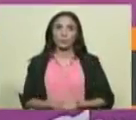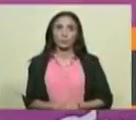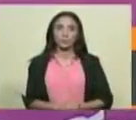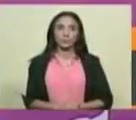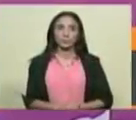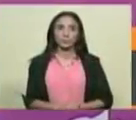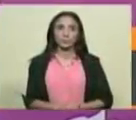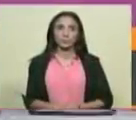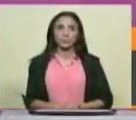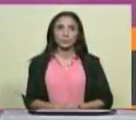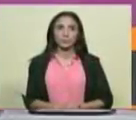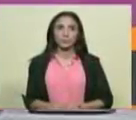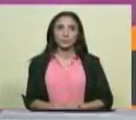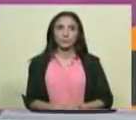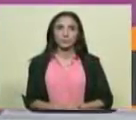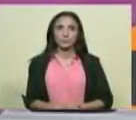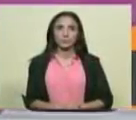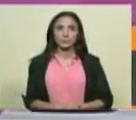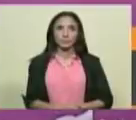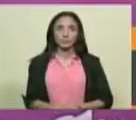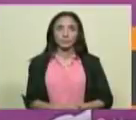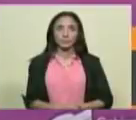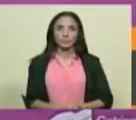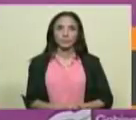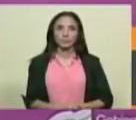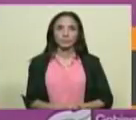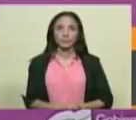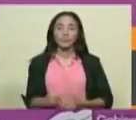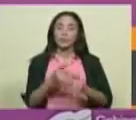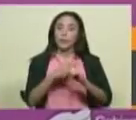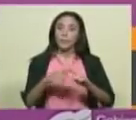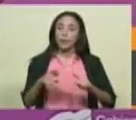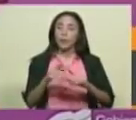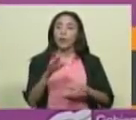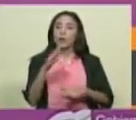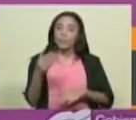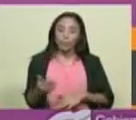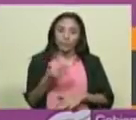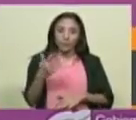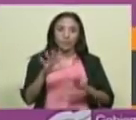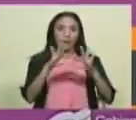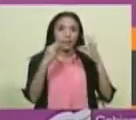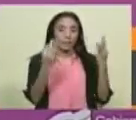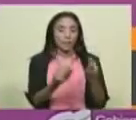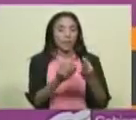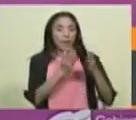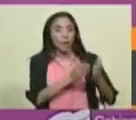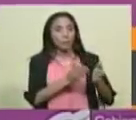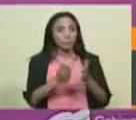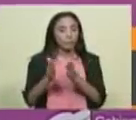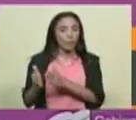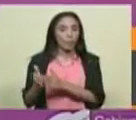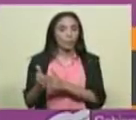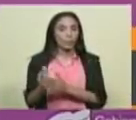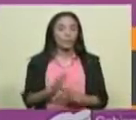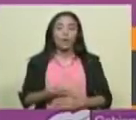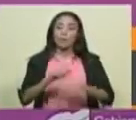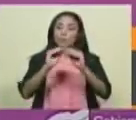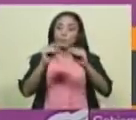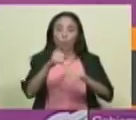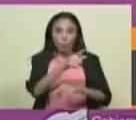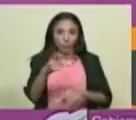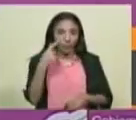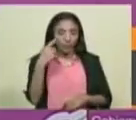compañeras. Pero es muy importante que el hogar se organice. Yo le hago un llamado a todas las mujeres,